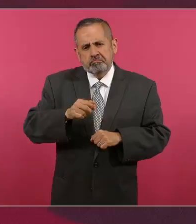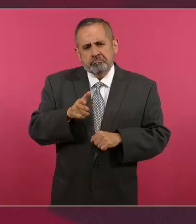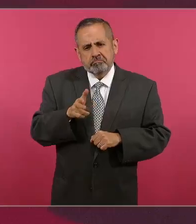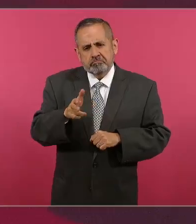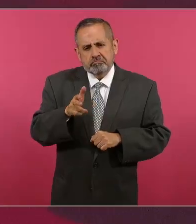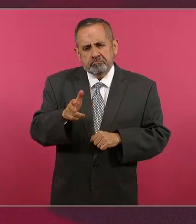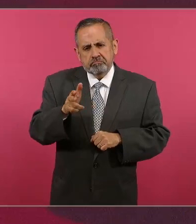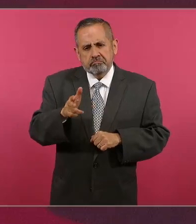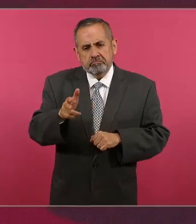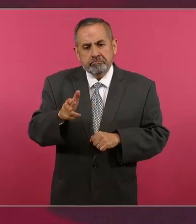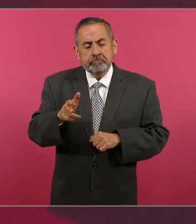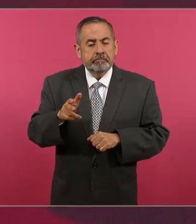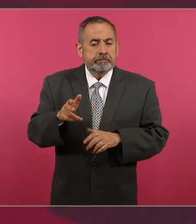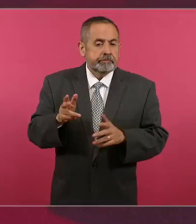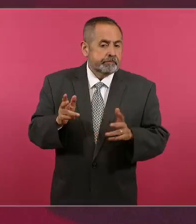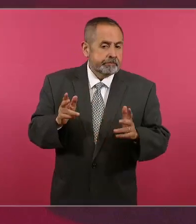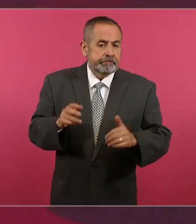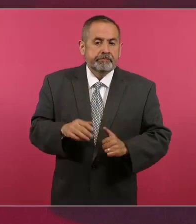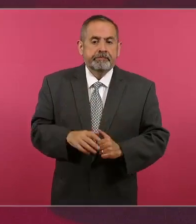vaya